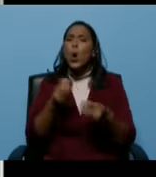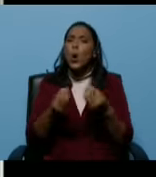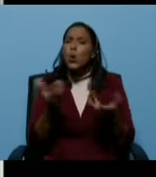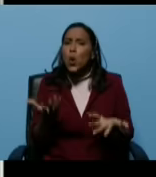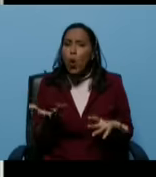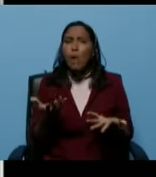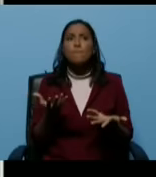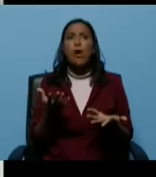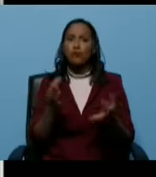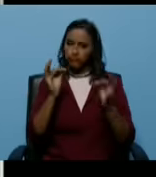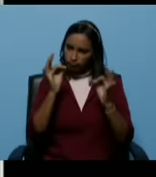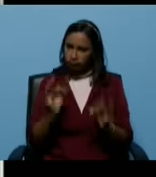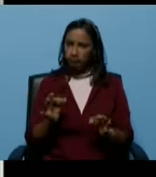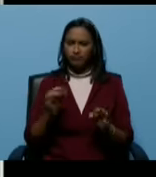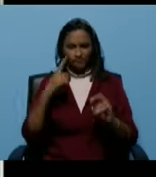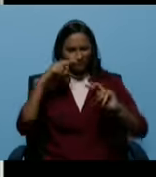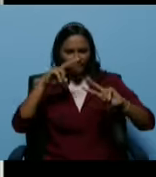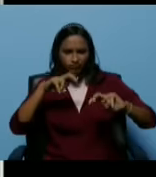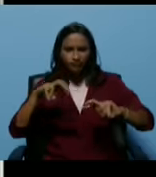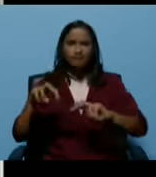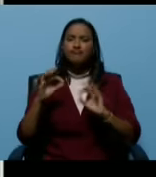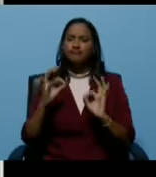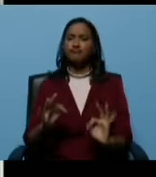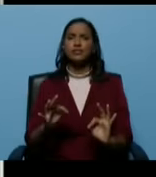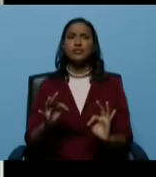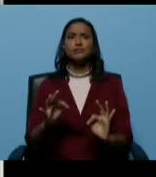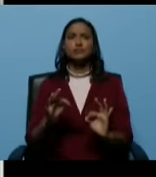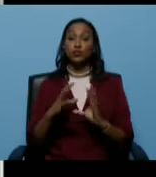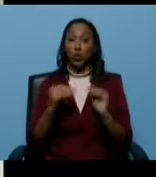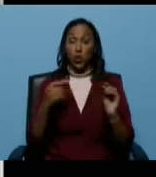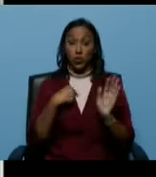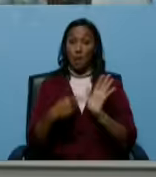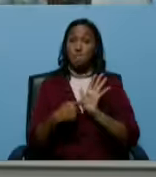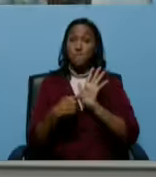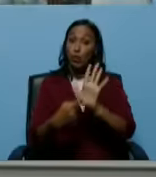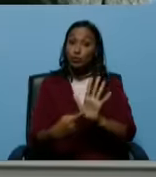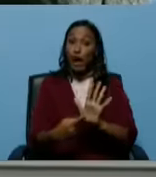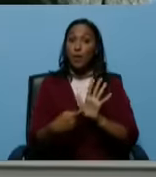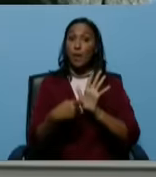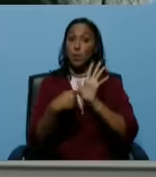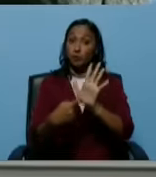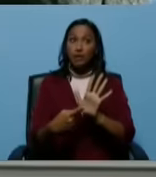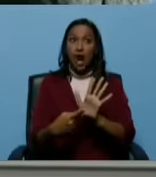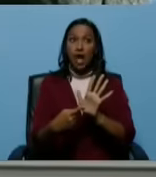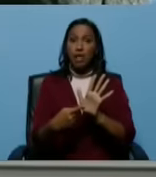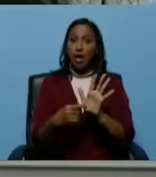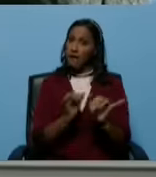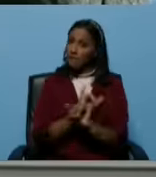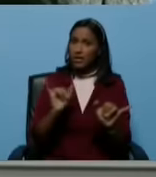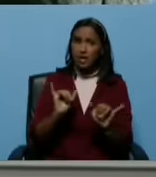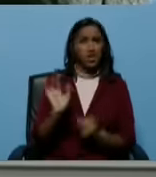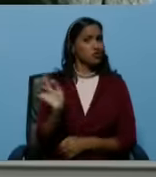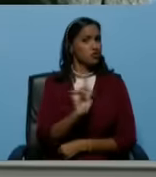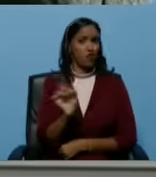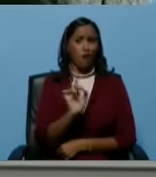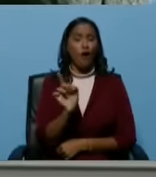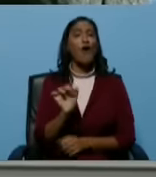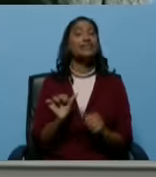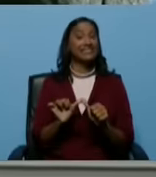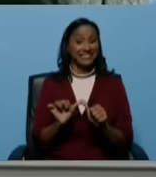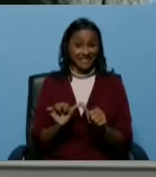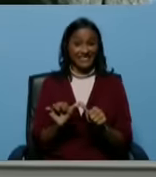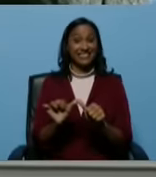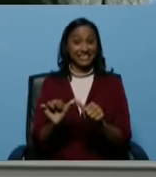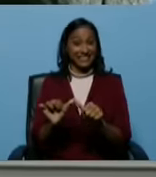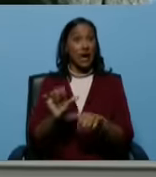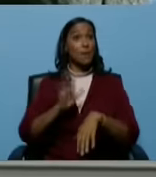correspectiva. Y todo esto que estoy mostrando no termina acá, obviamente. Yo quiero señalar que todo